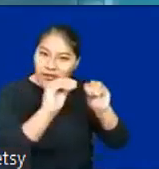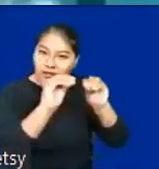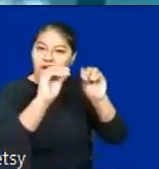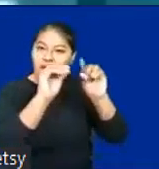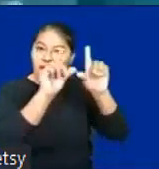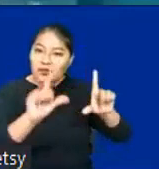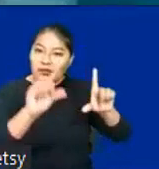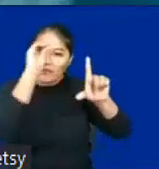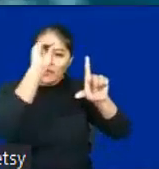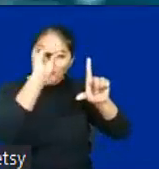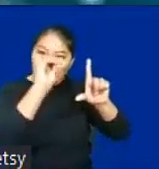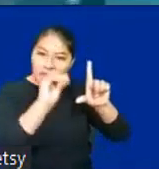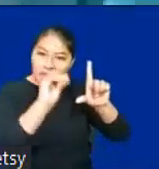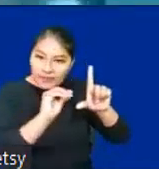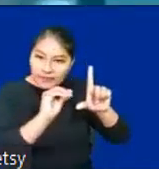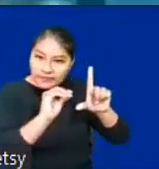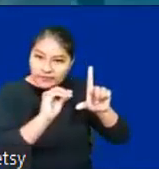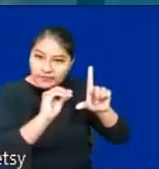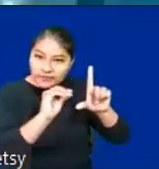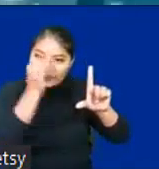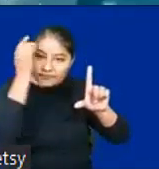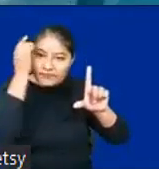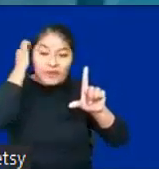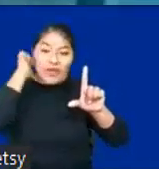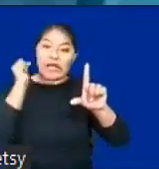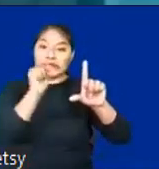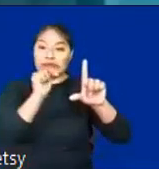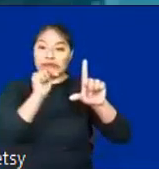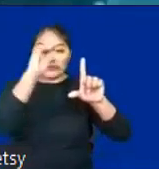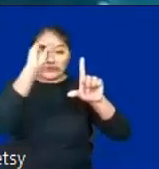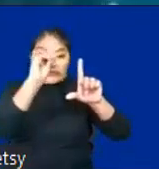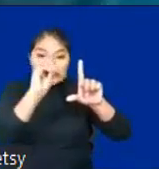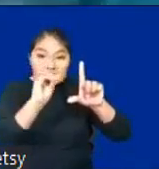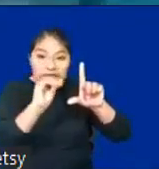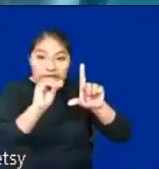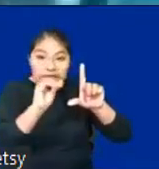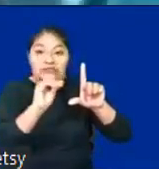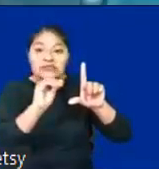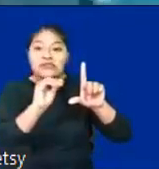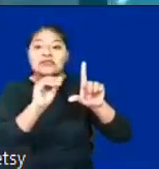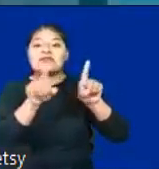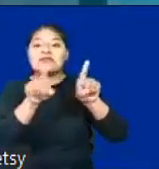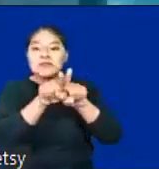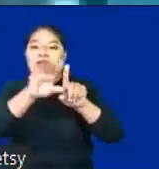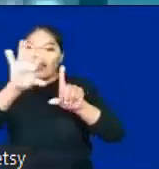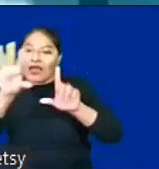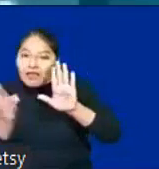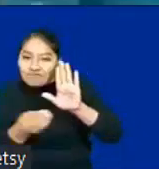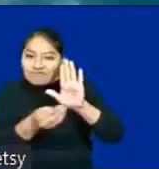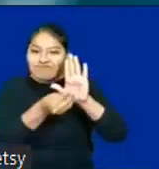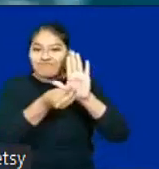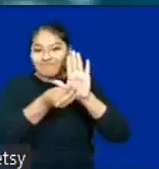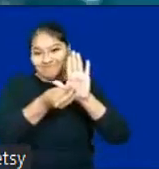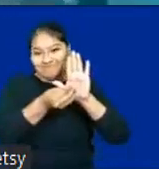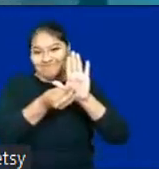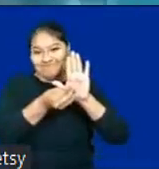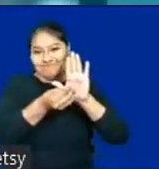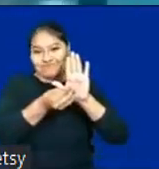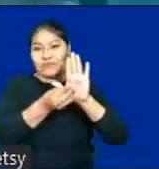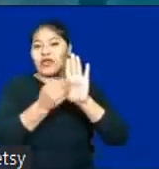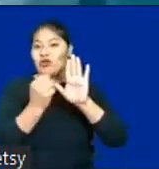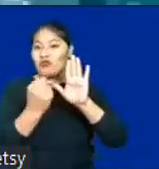que ha hecho y que también se ha utilizado de manera muy, muy, muy potente, ¿no? Aquí, por